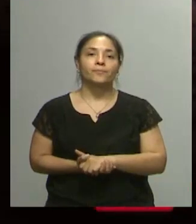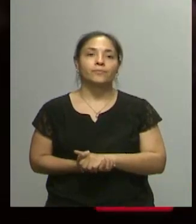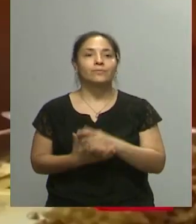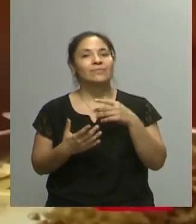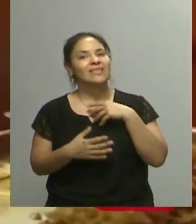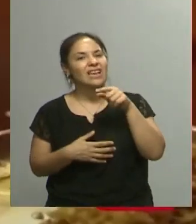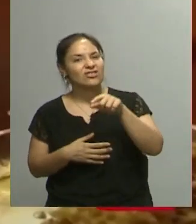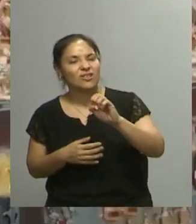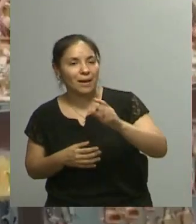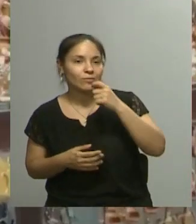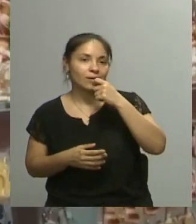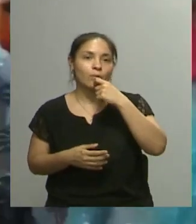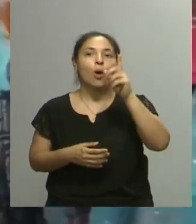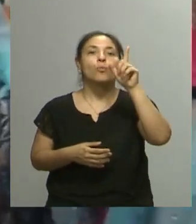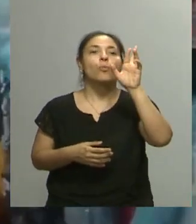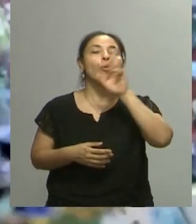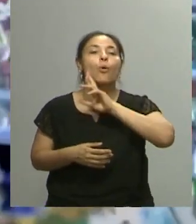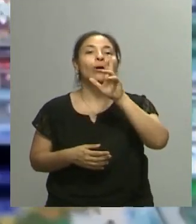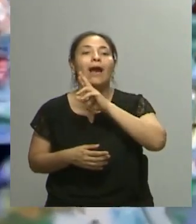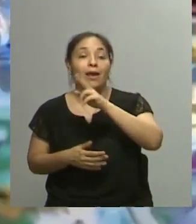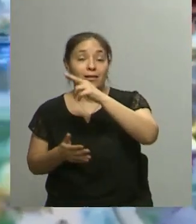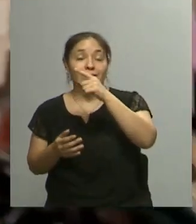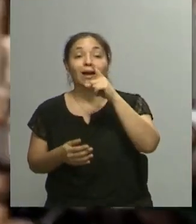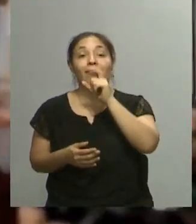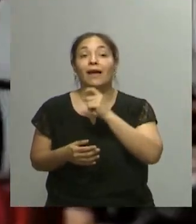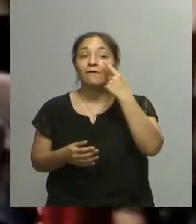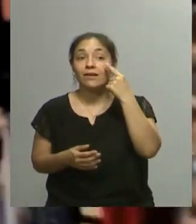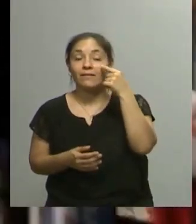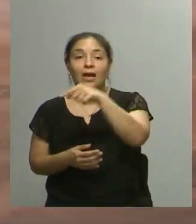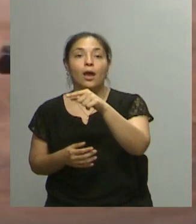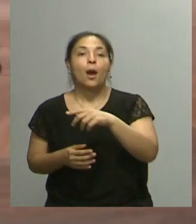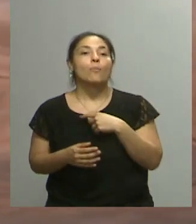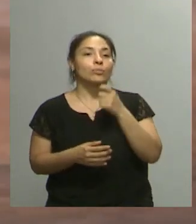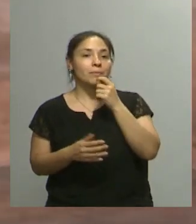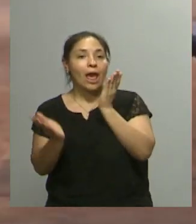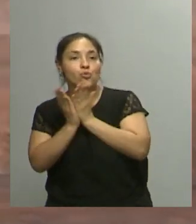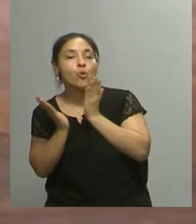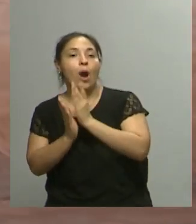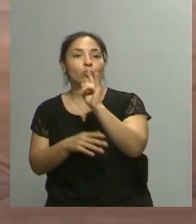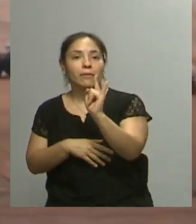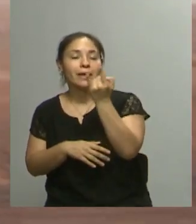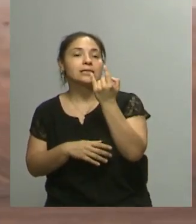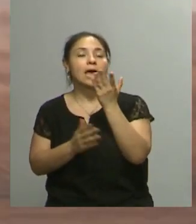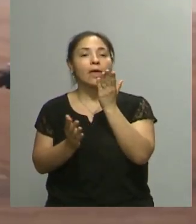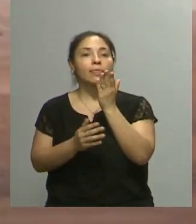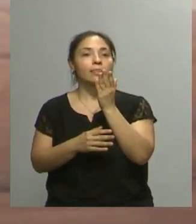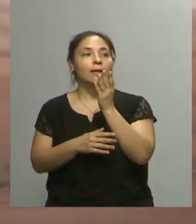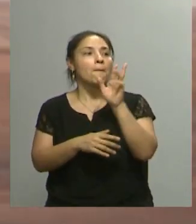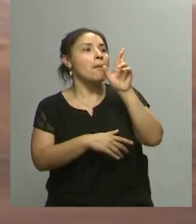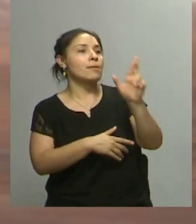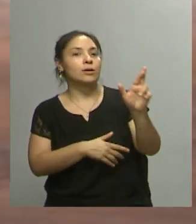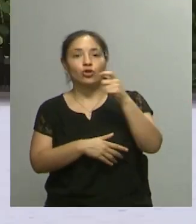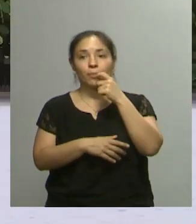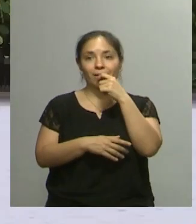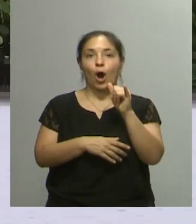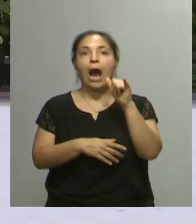está mal que una mujer en Qatar tenga que pedir permiso para estudiar tal o cual carrera en la universidad, o subirse a tal o cual taxi o tomarse tal avión.